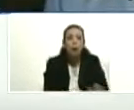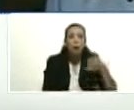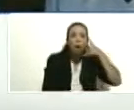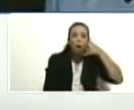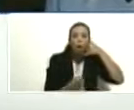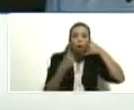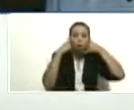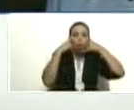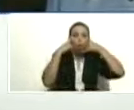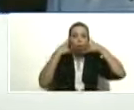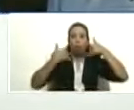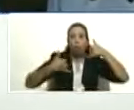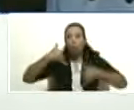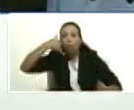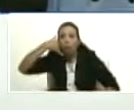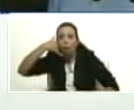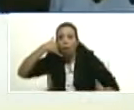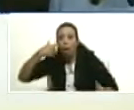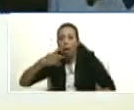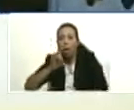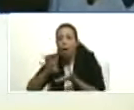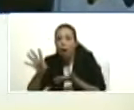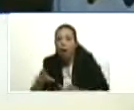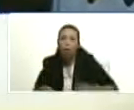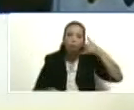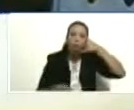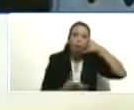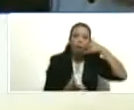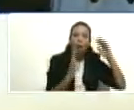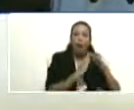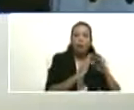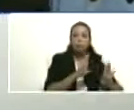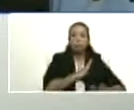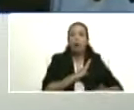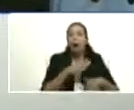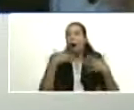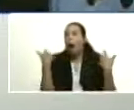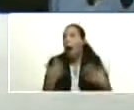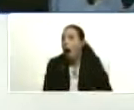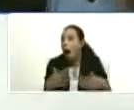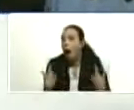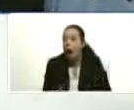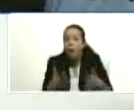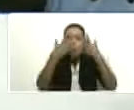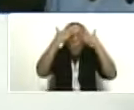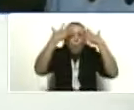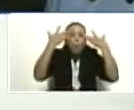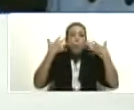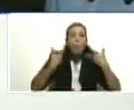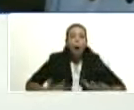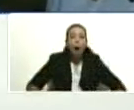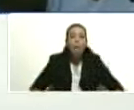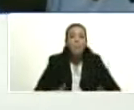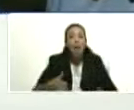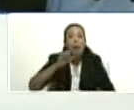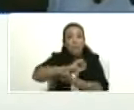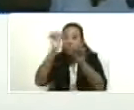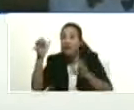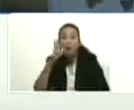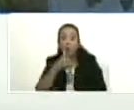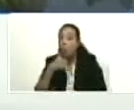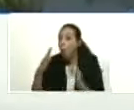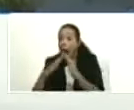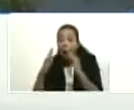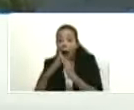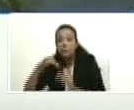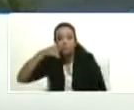momento quedé en shock porque realmente es un milagro, como usted dice, me cayó como un milagro, que te digan en la mañana que ya no tienes